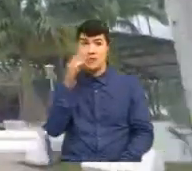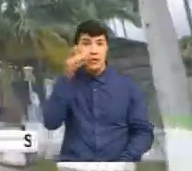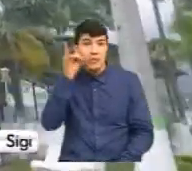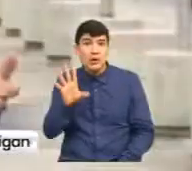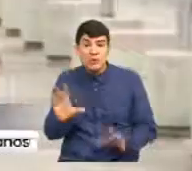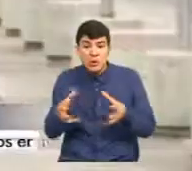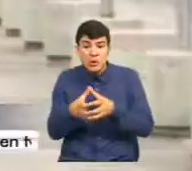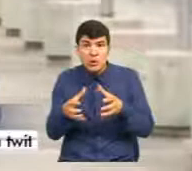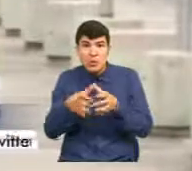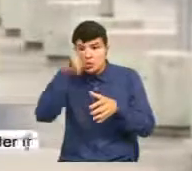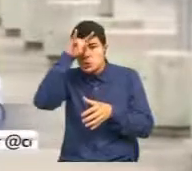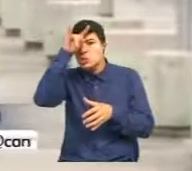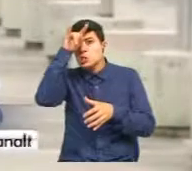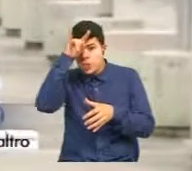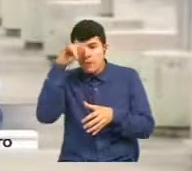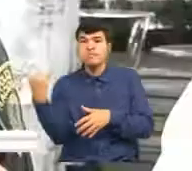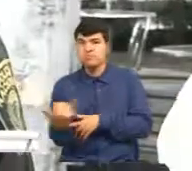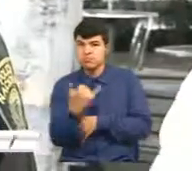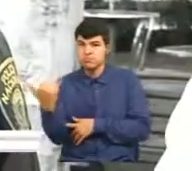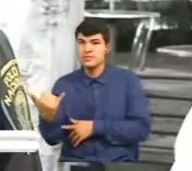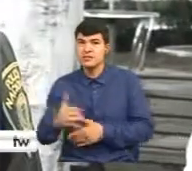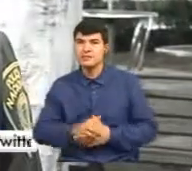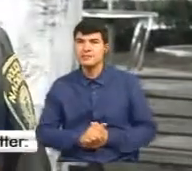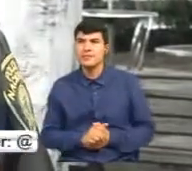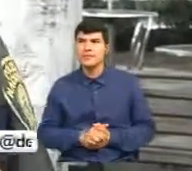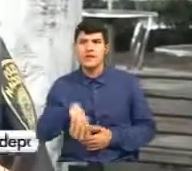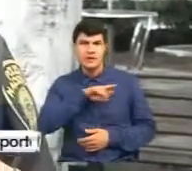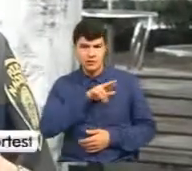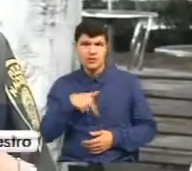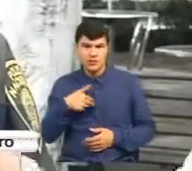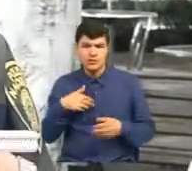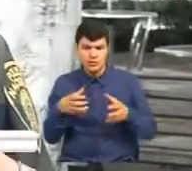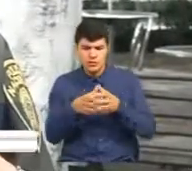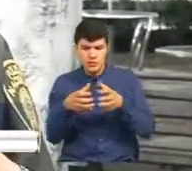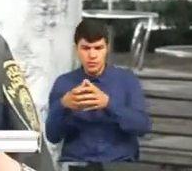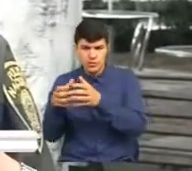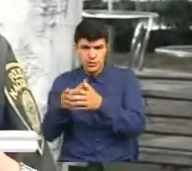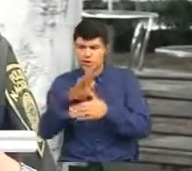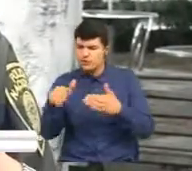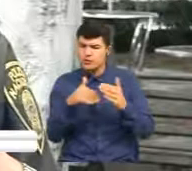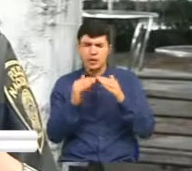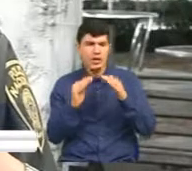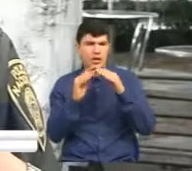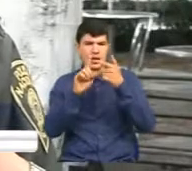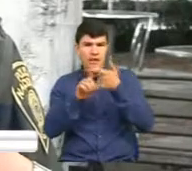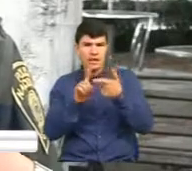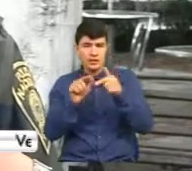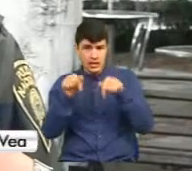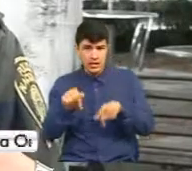hecho relacionado con sectas satánicas. Bueno, tenemos unos dispositivos en todas las iglesias